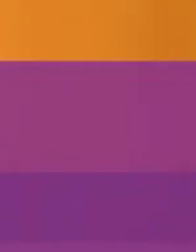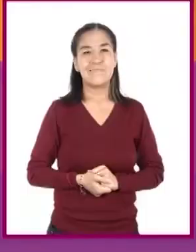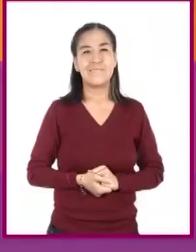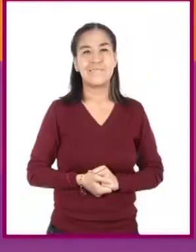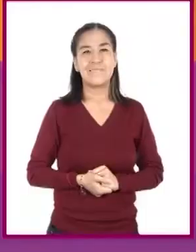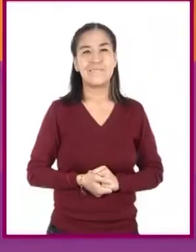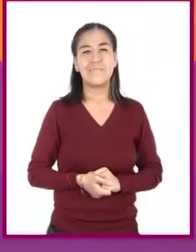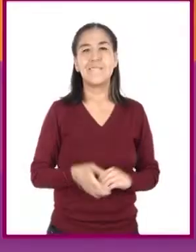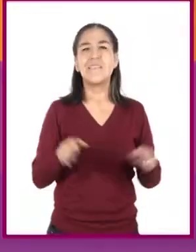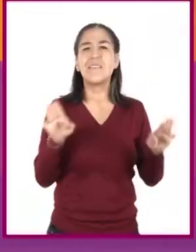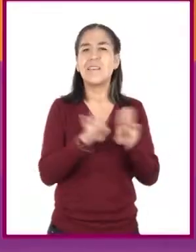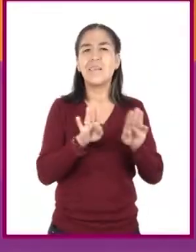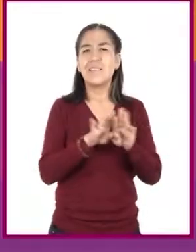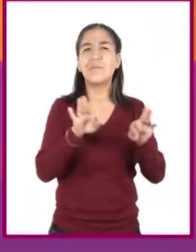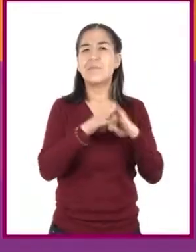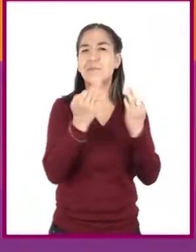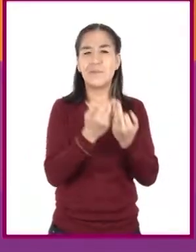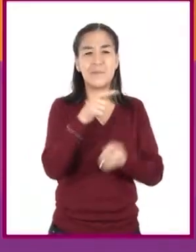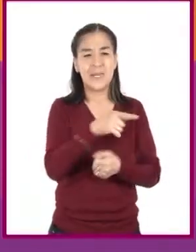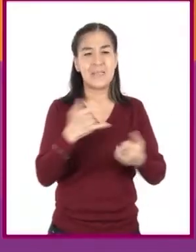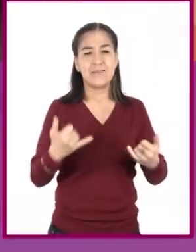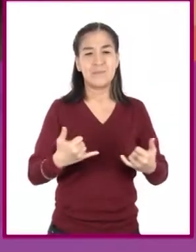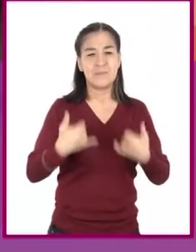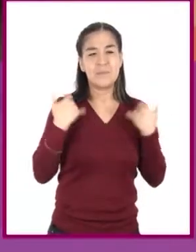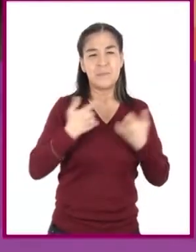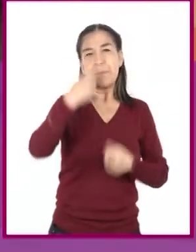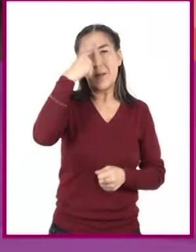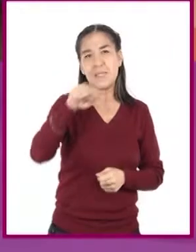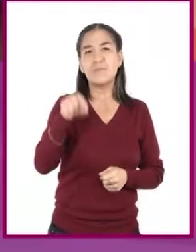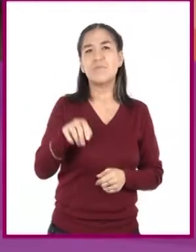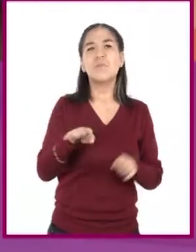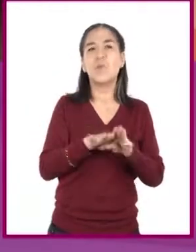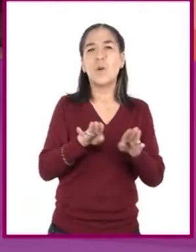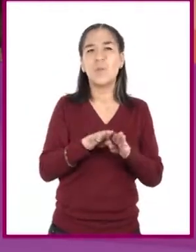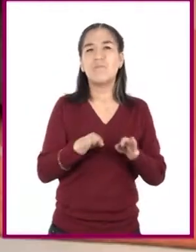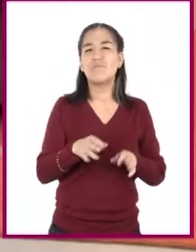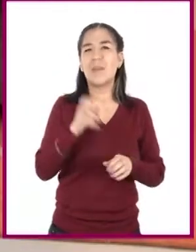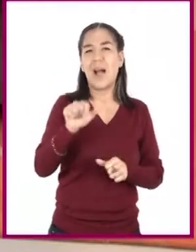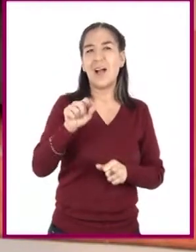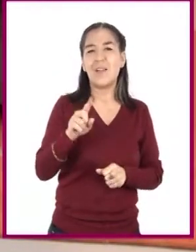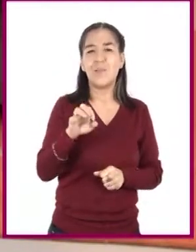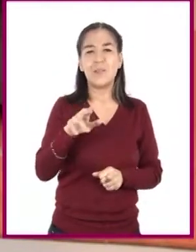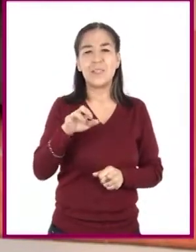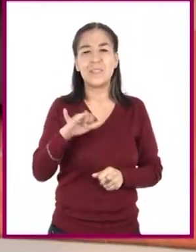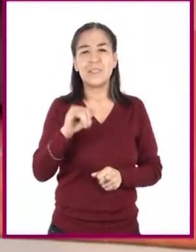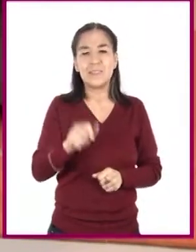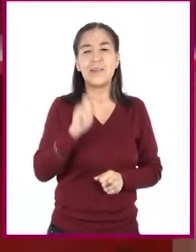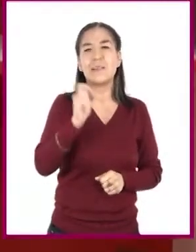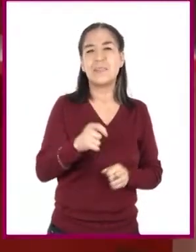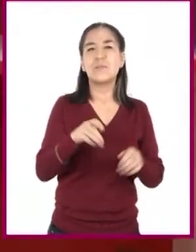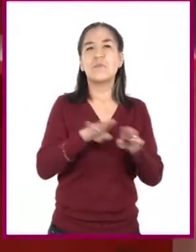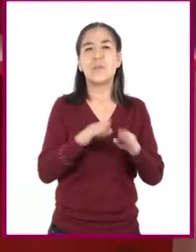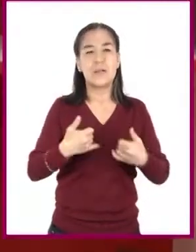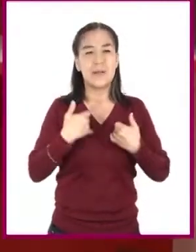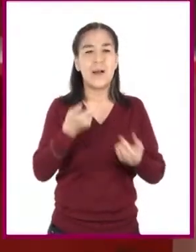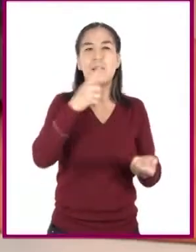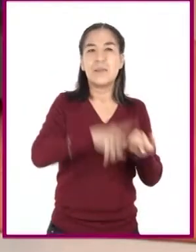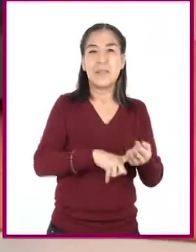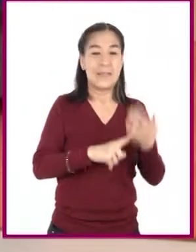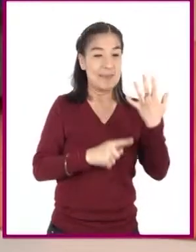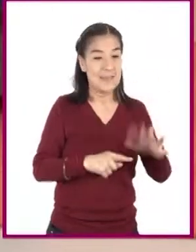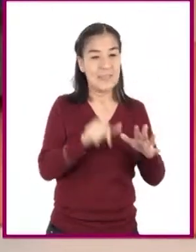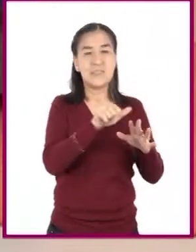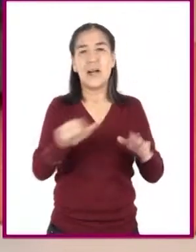¿Cómo se forma la identidad en la adolescencia? De acuerdo con UNICEF, la adolescencia se desarrolla aproximadamente entre los 10